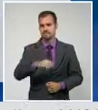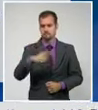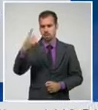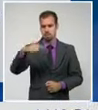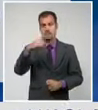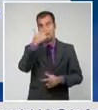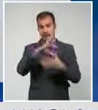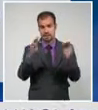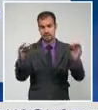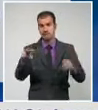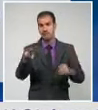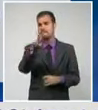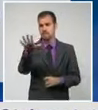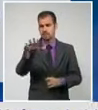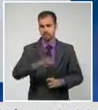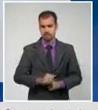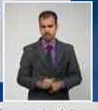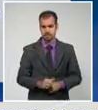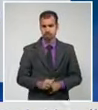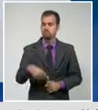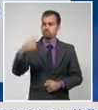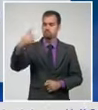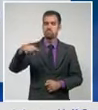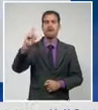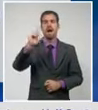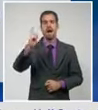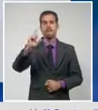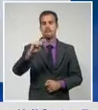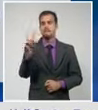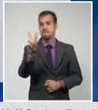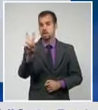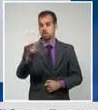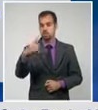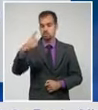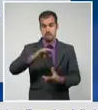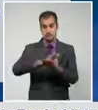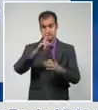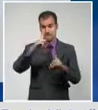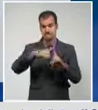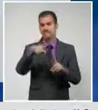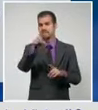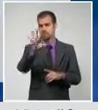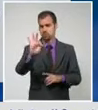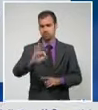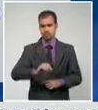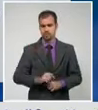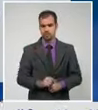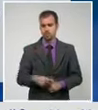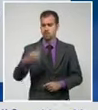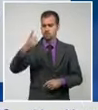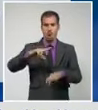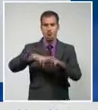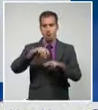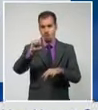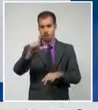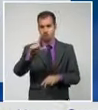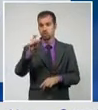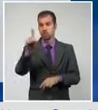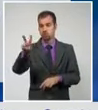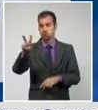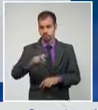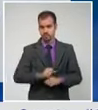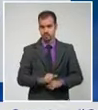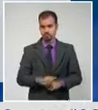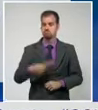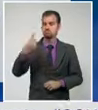Artemisa 25, Camagüey 22, Matanzas 18, Holguín 12,